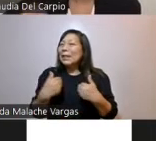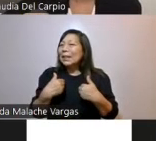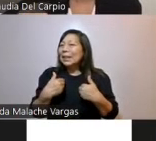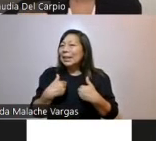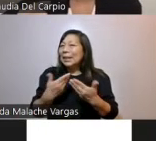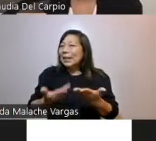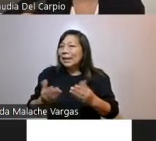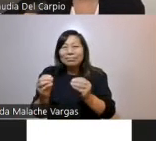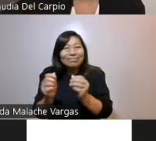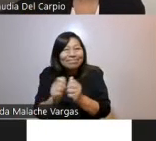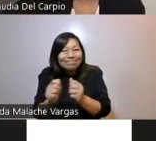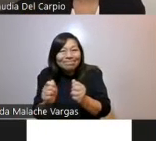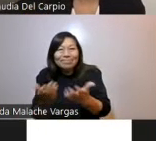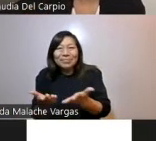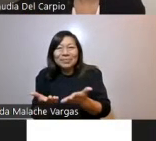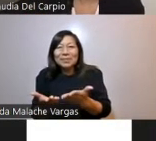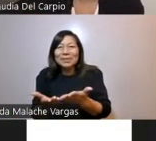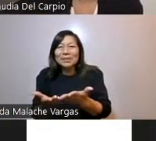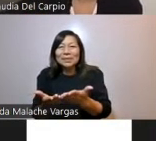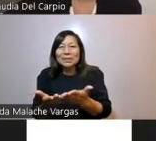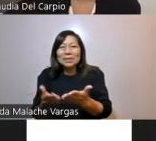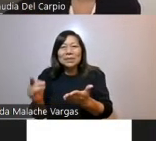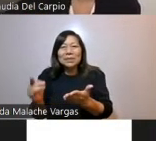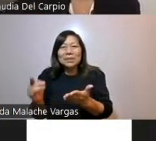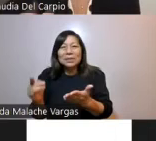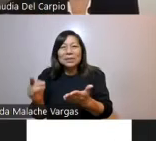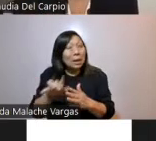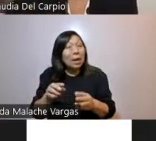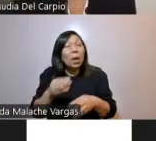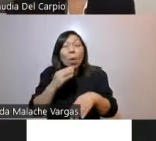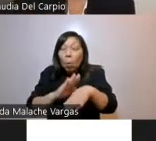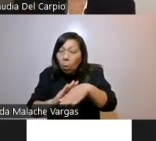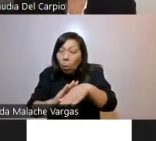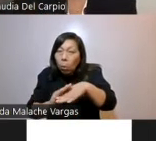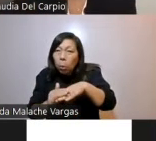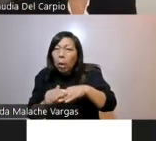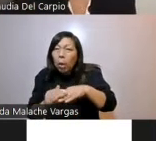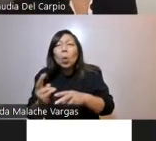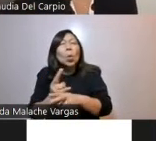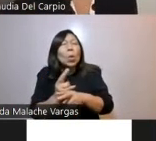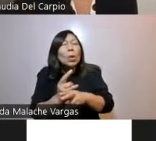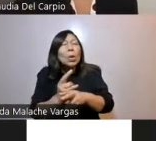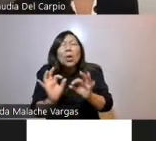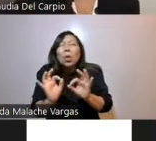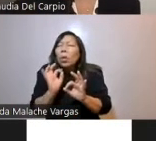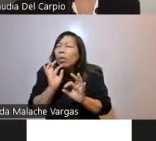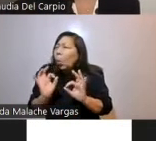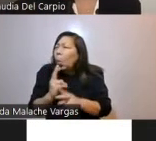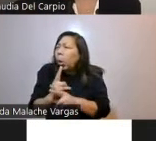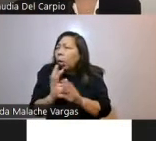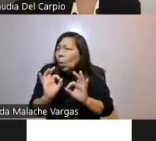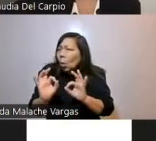fibras sintéticas y residuos que son muy irritantes para esta piel de la vulva, que es sumamente sensible. Entonces,